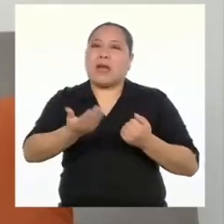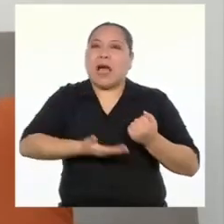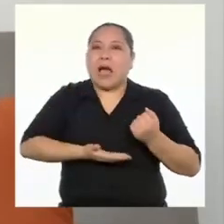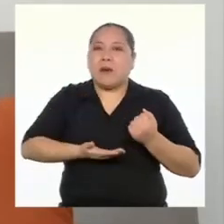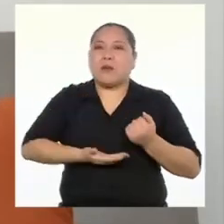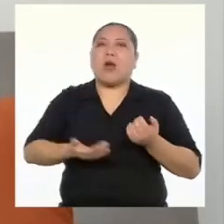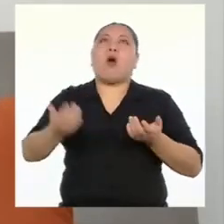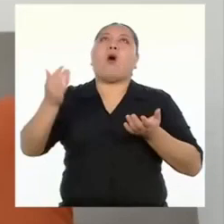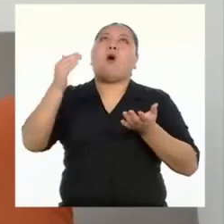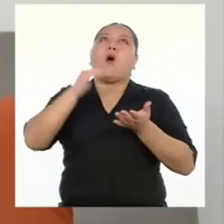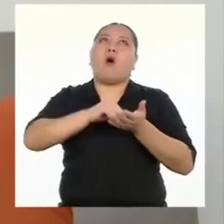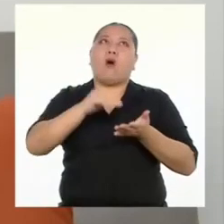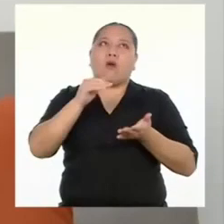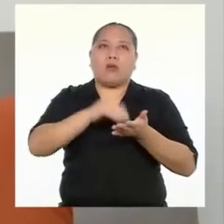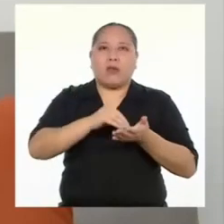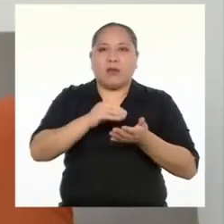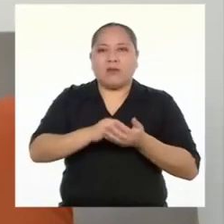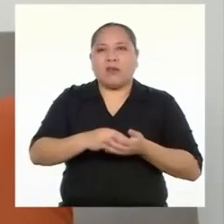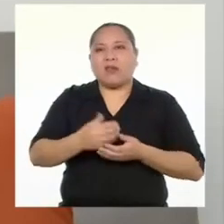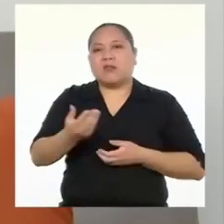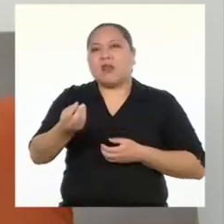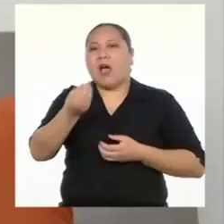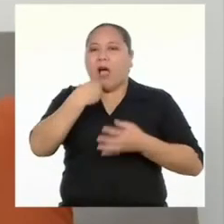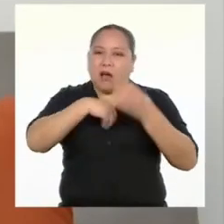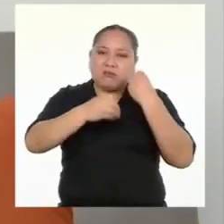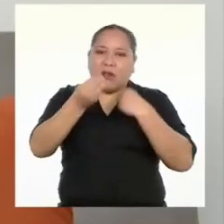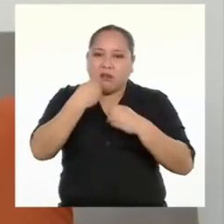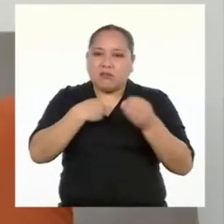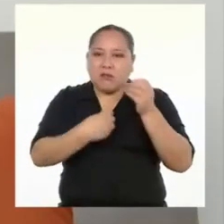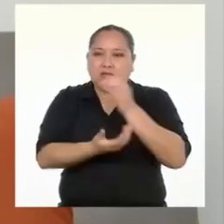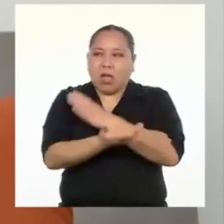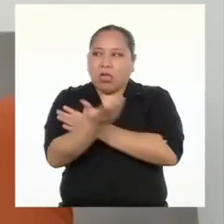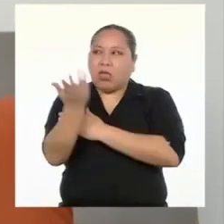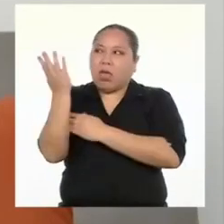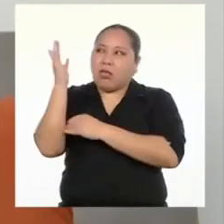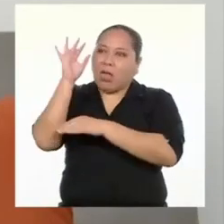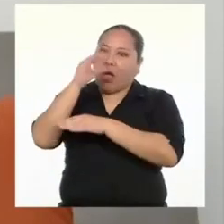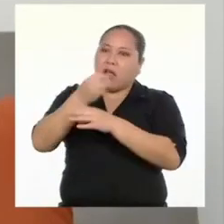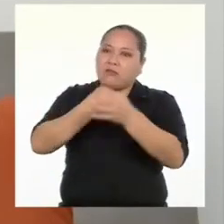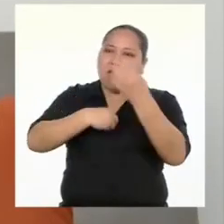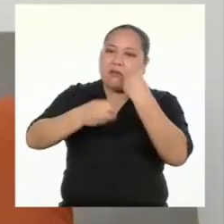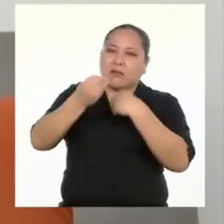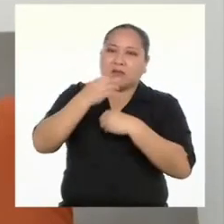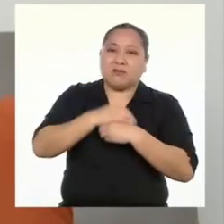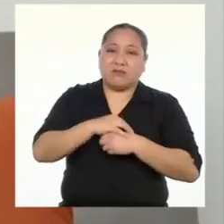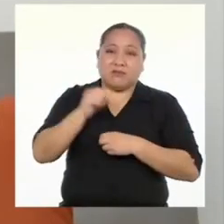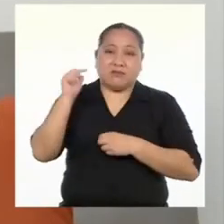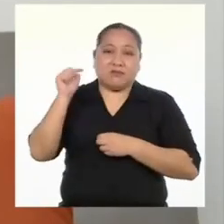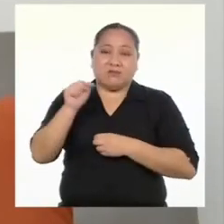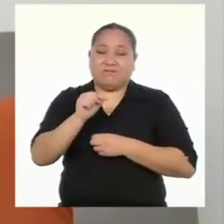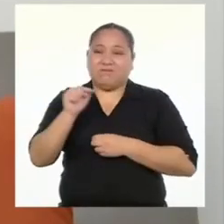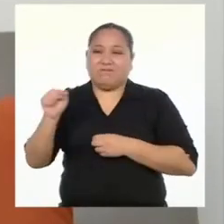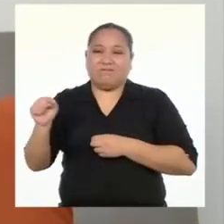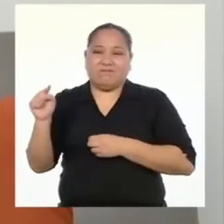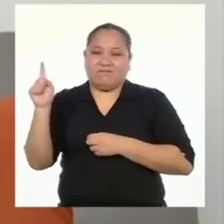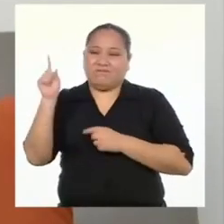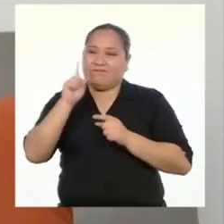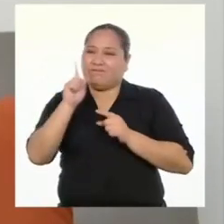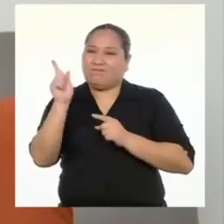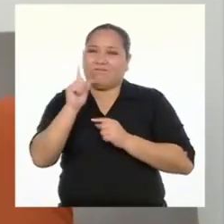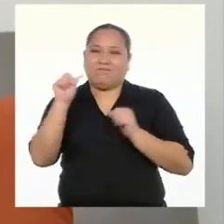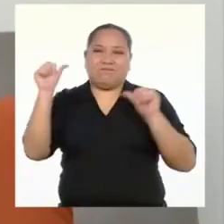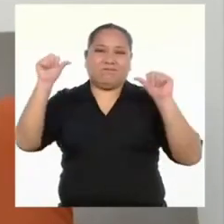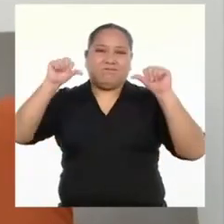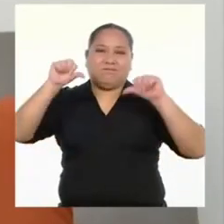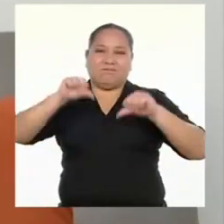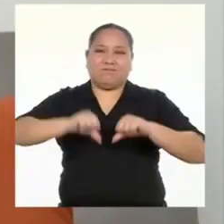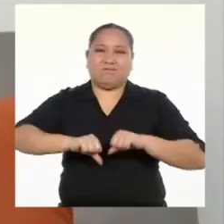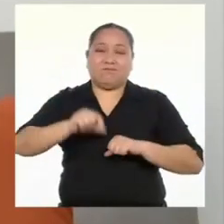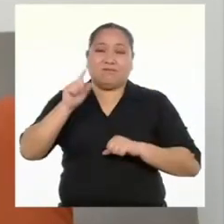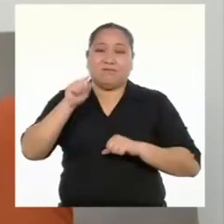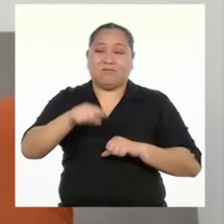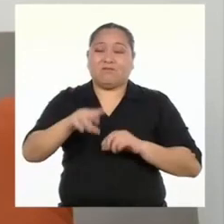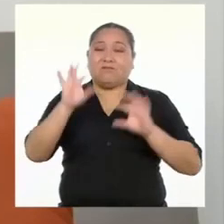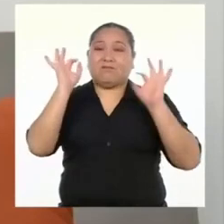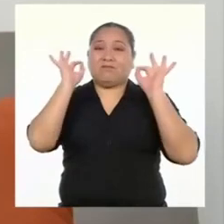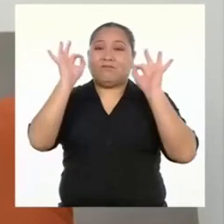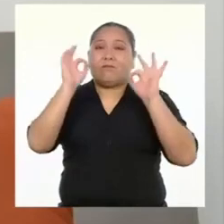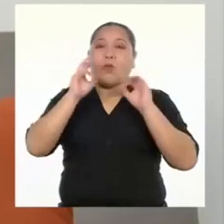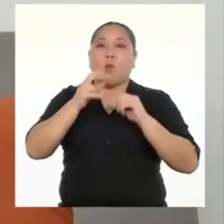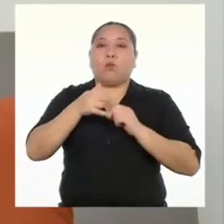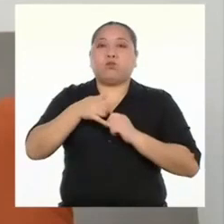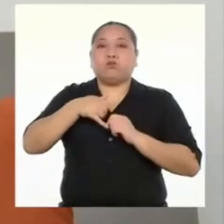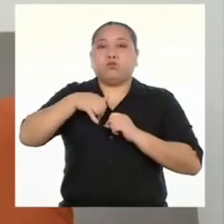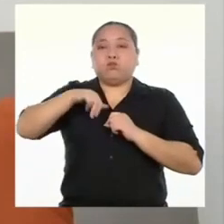a comer. Y picoteamos todo el día. Ambos hábitos son inadecuados. Producirán riesgo